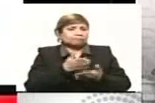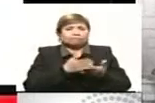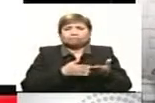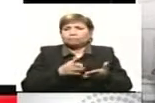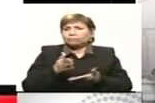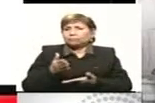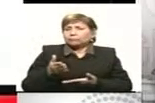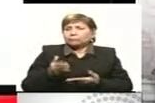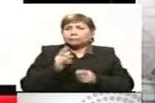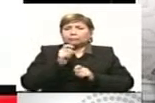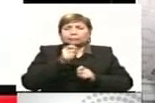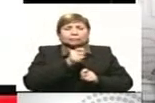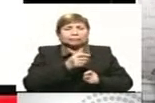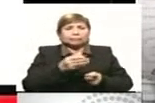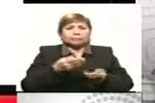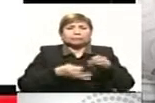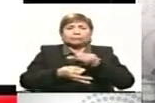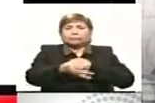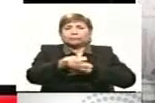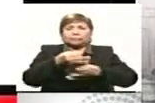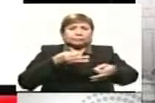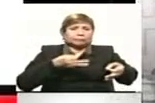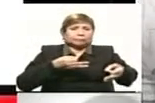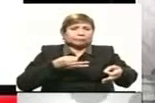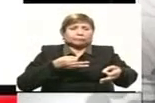de donaciones y transferencias